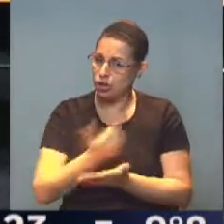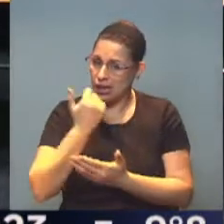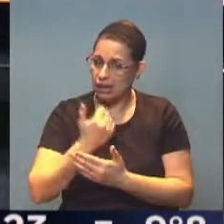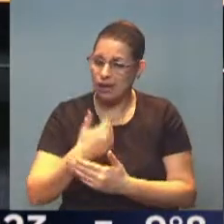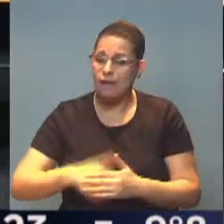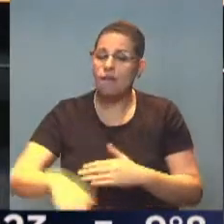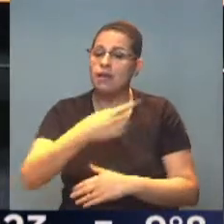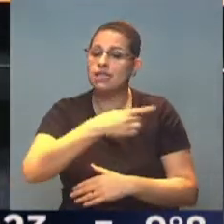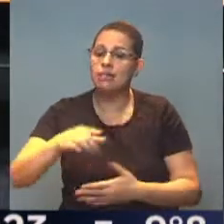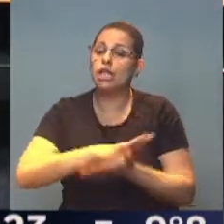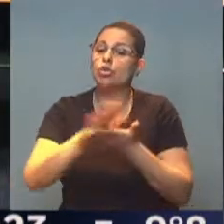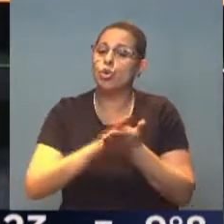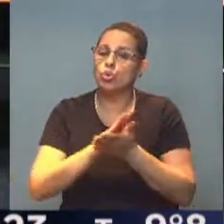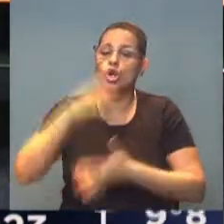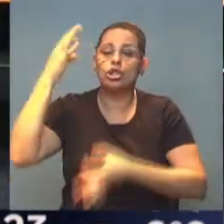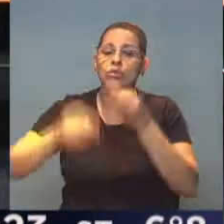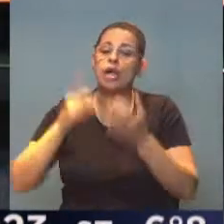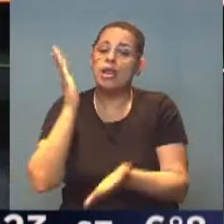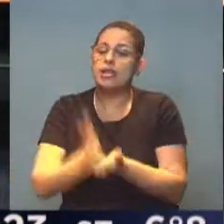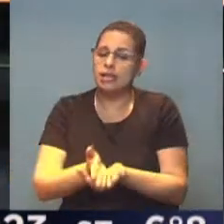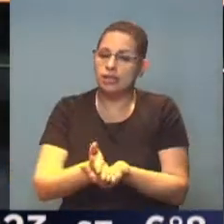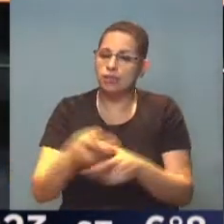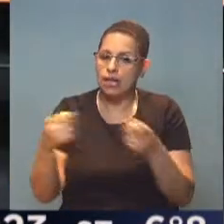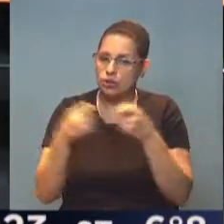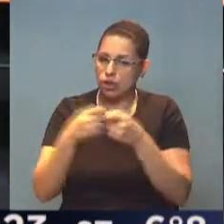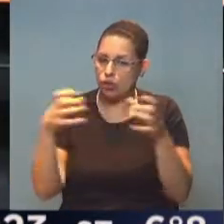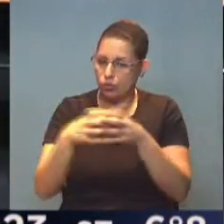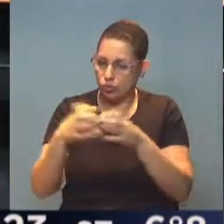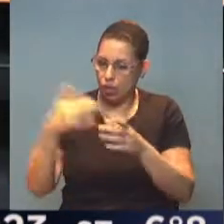definirá durante la semana el Tribunal de Disciplina de la Asociación del Fútbol Argentino.